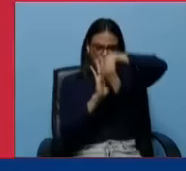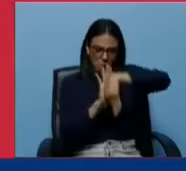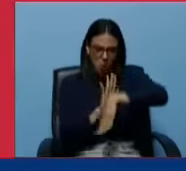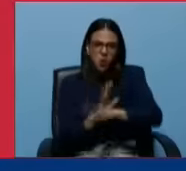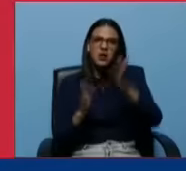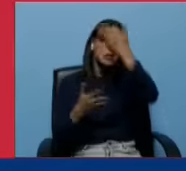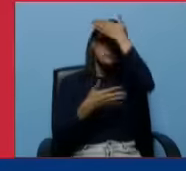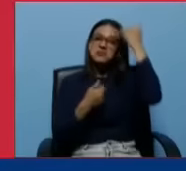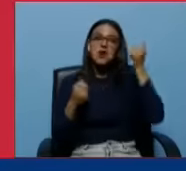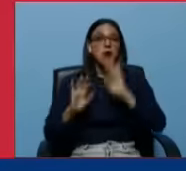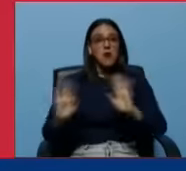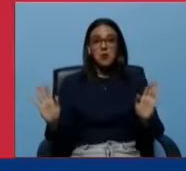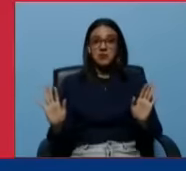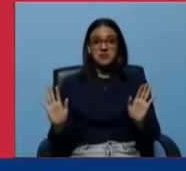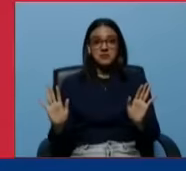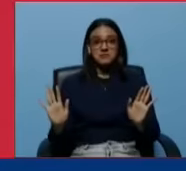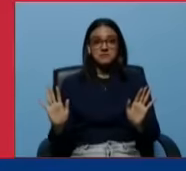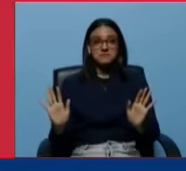olvidó.